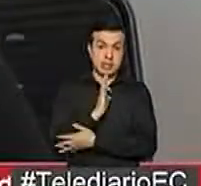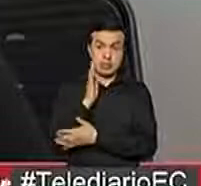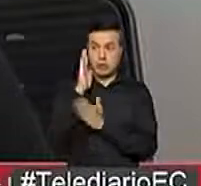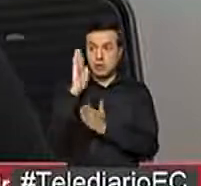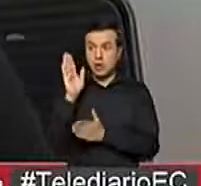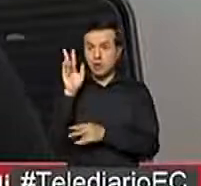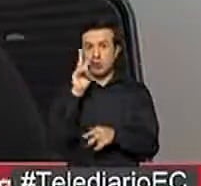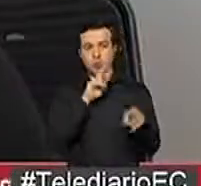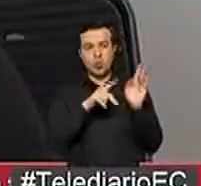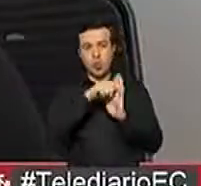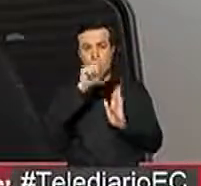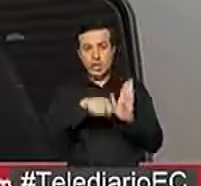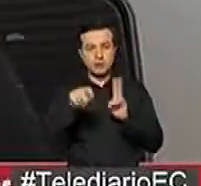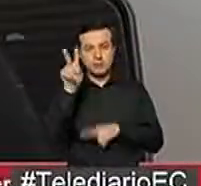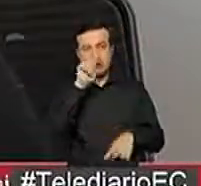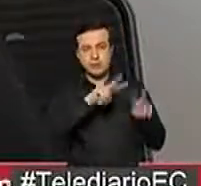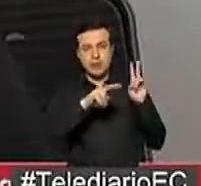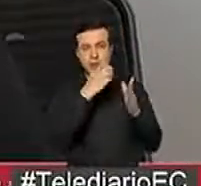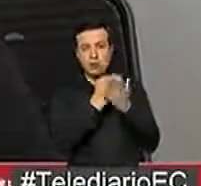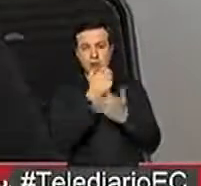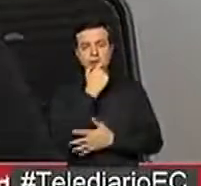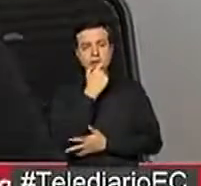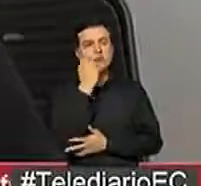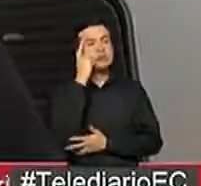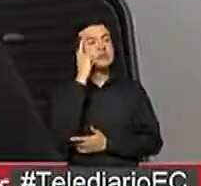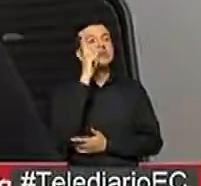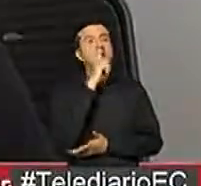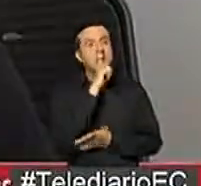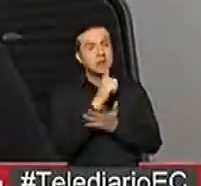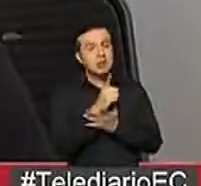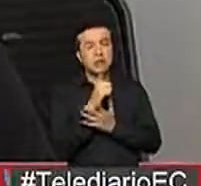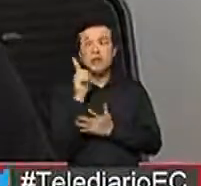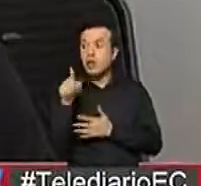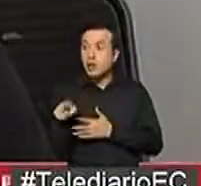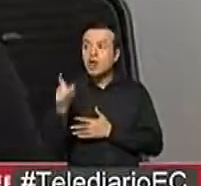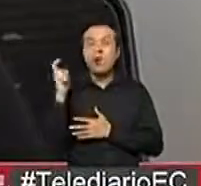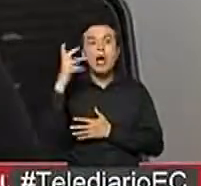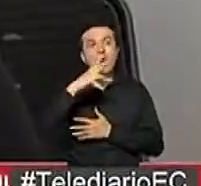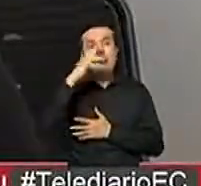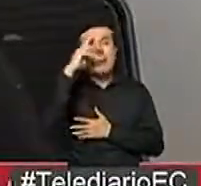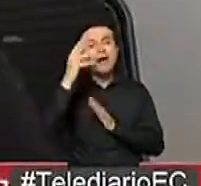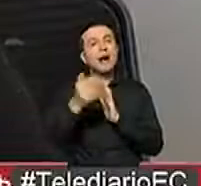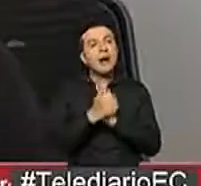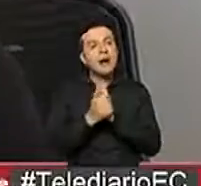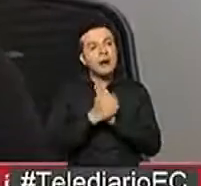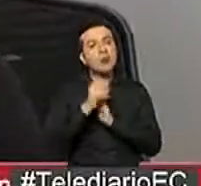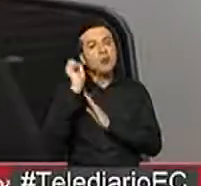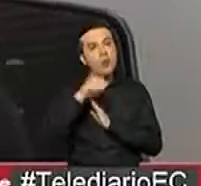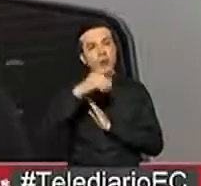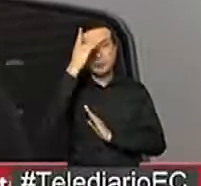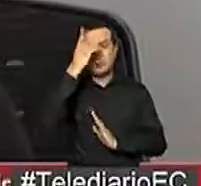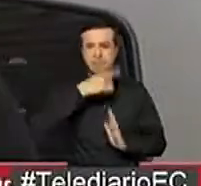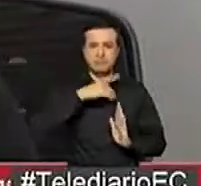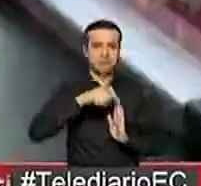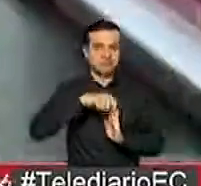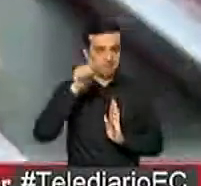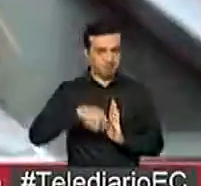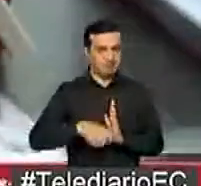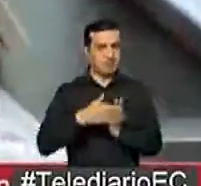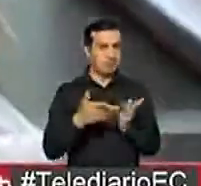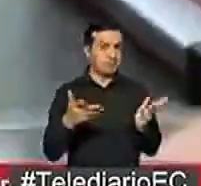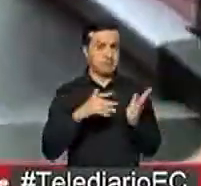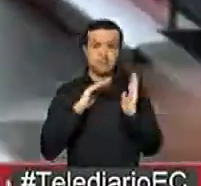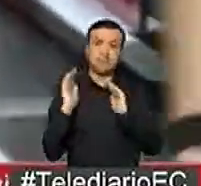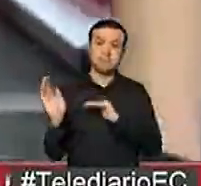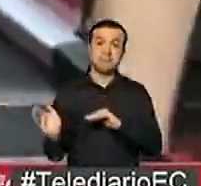evalúen consideraciones económicas, puedan tener las habilidades para poder enfrentarse mejor a estas decisiones. Otro